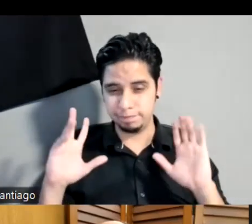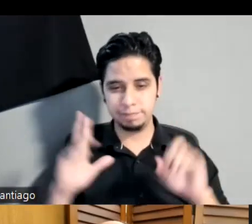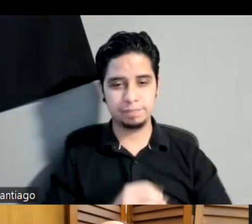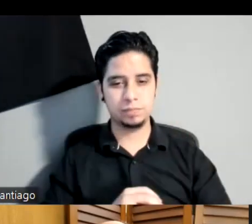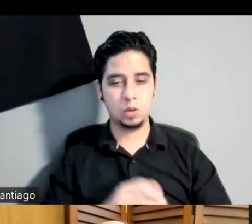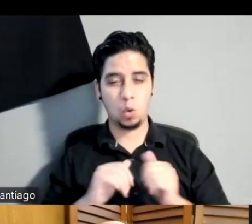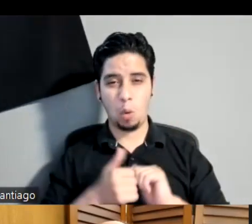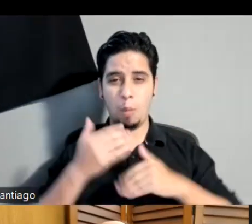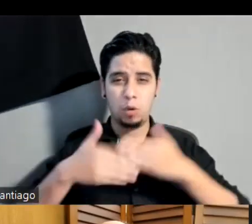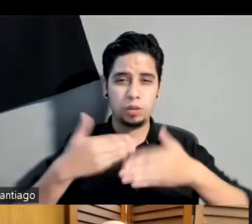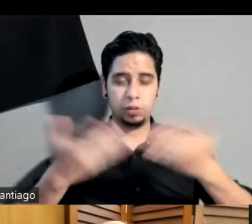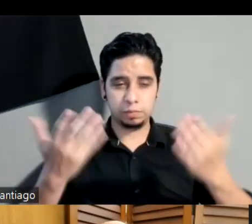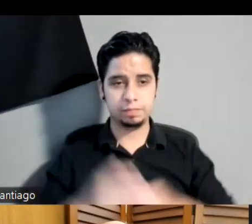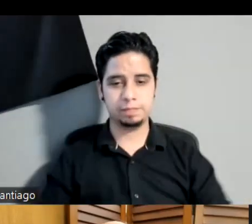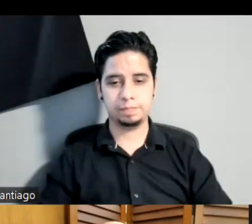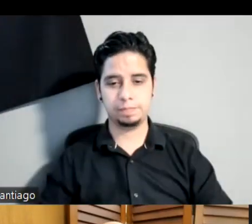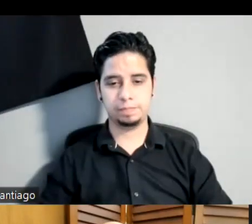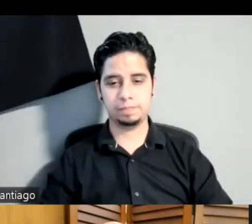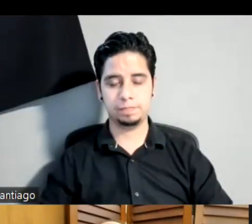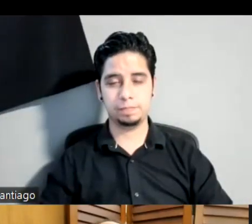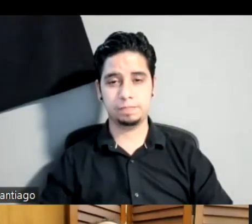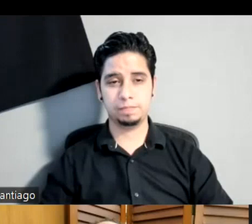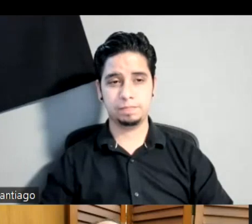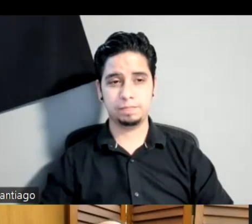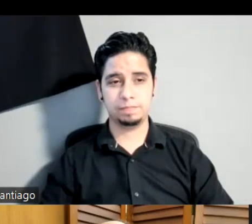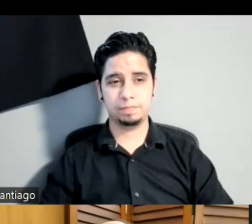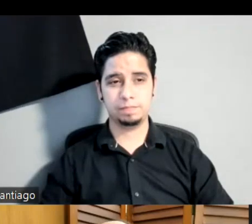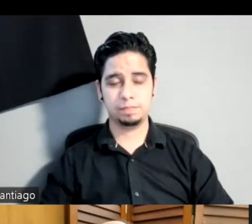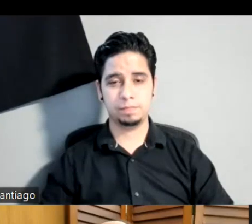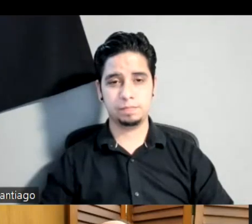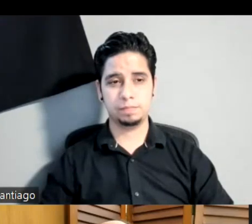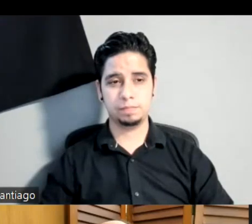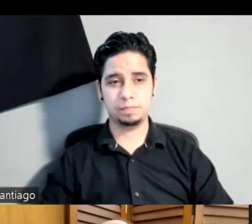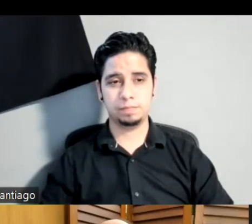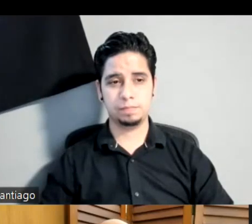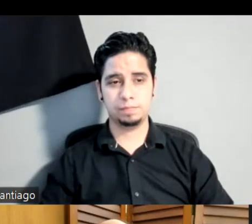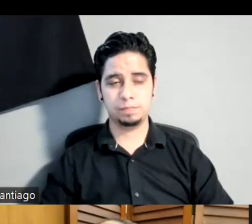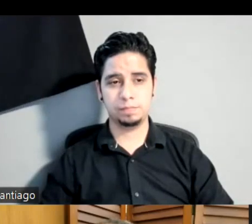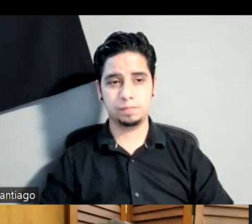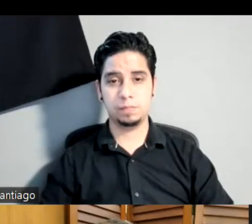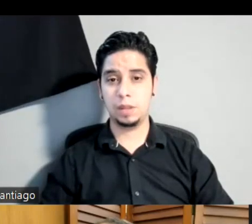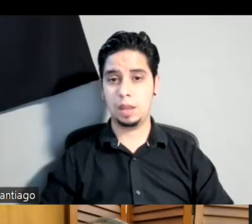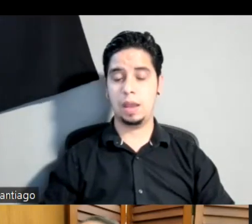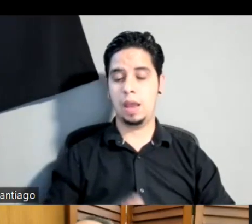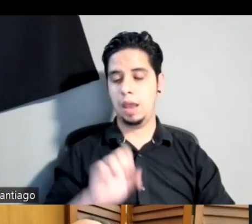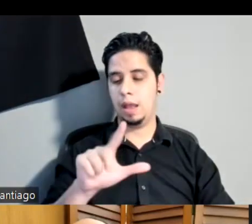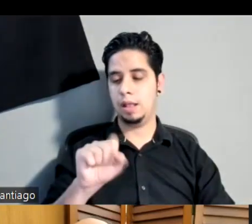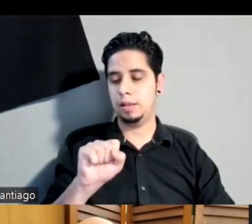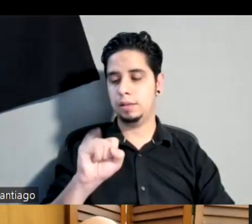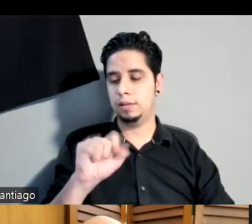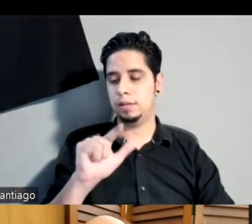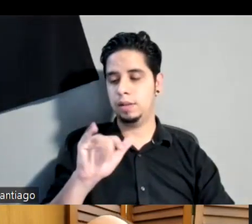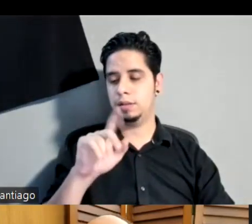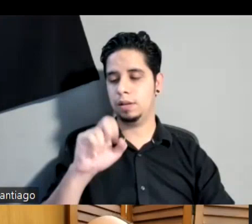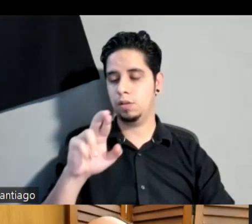cómo va. Mira, ahí Shannon tiene una buena pregunta, pero vamos a repetir un momentito. Okay. El silenciador de Tere